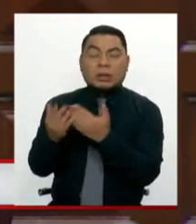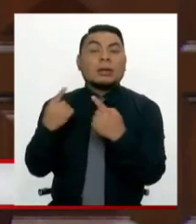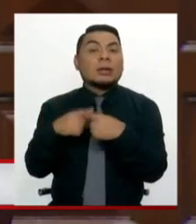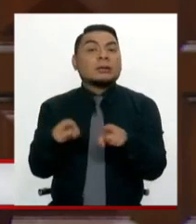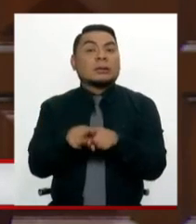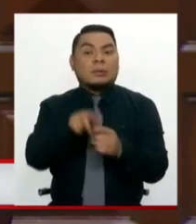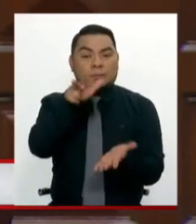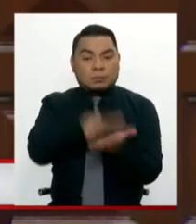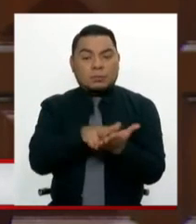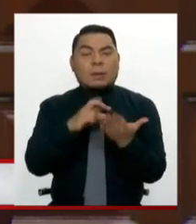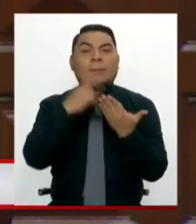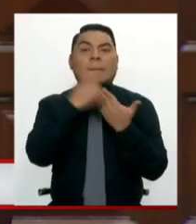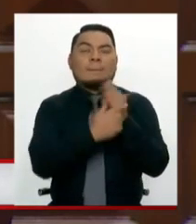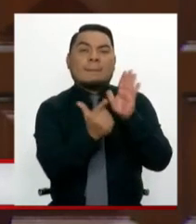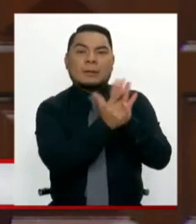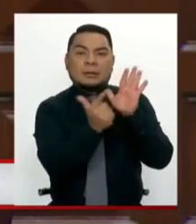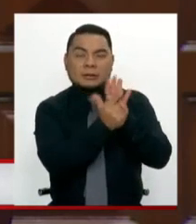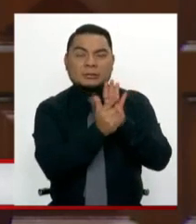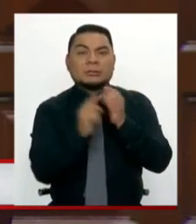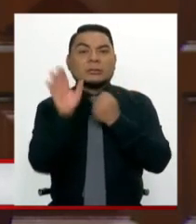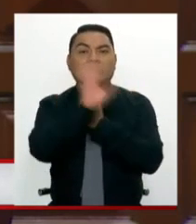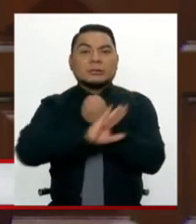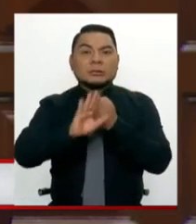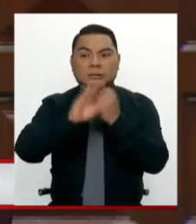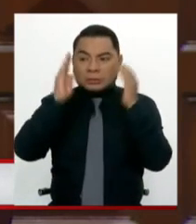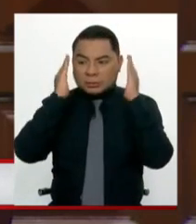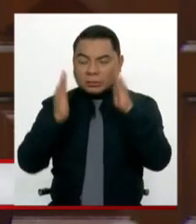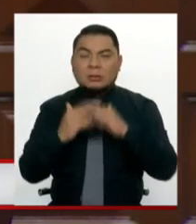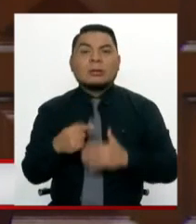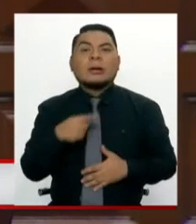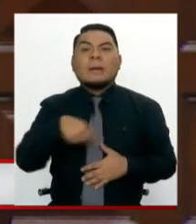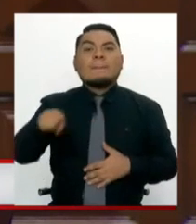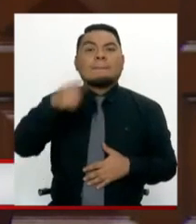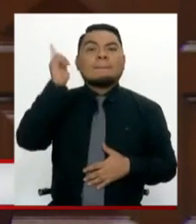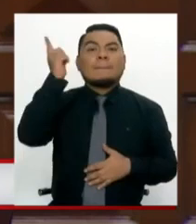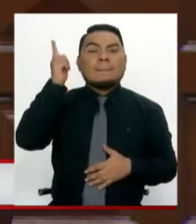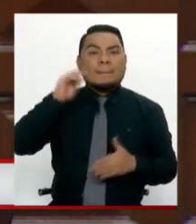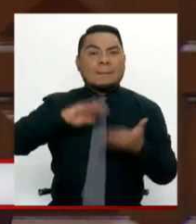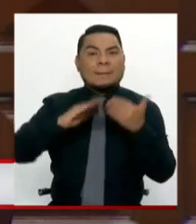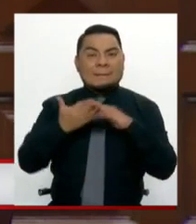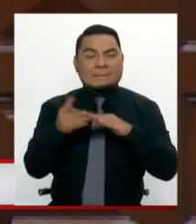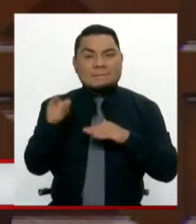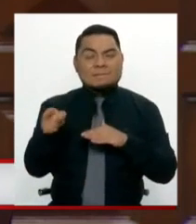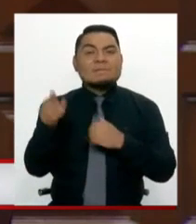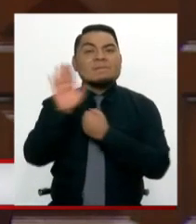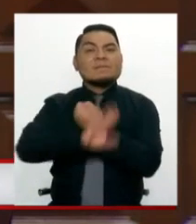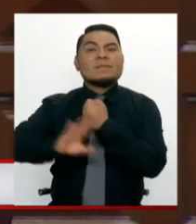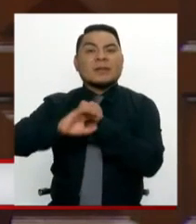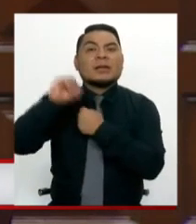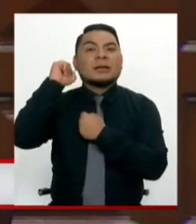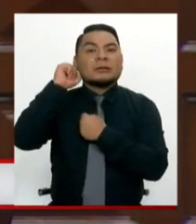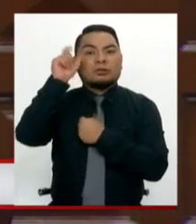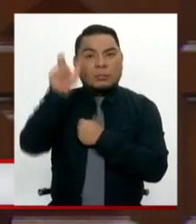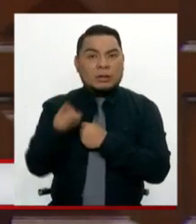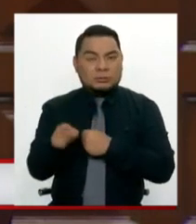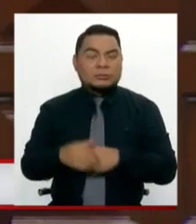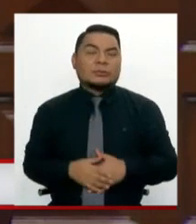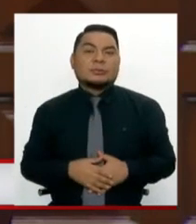hemos aprobado el proyecto de ley de defensa y asistencia para los dirigentes comunales defensores de los derechos